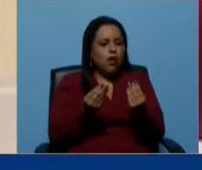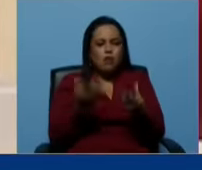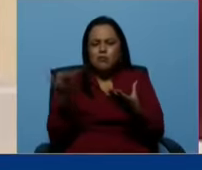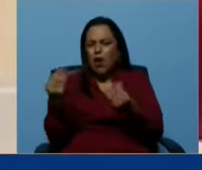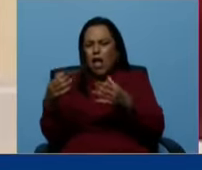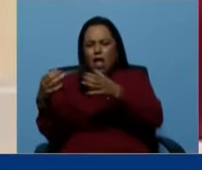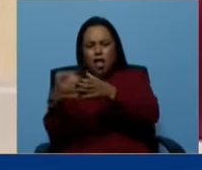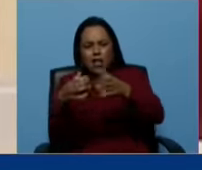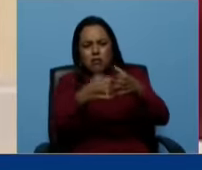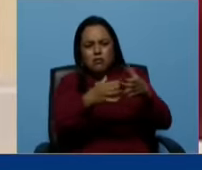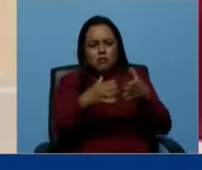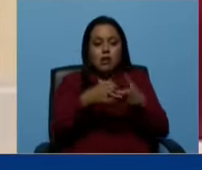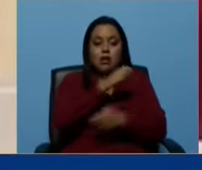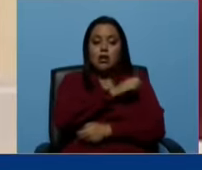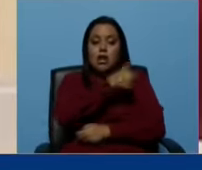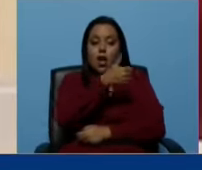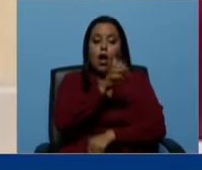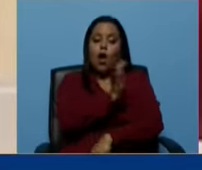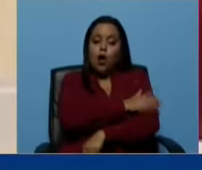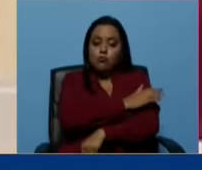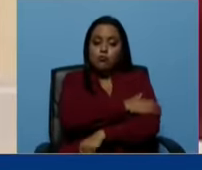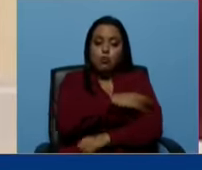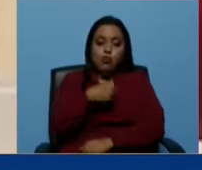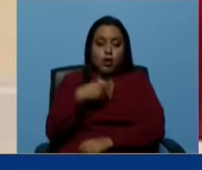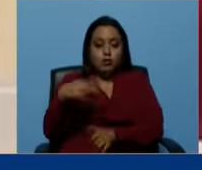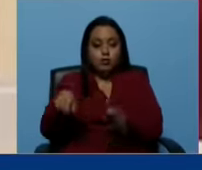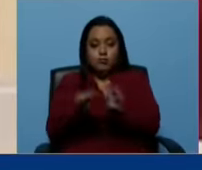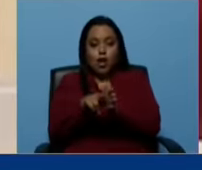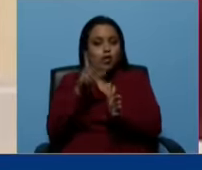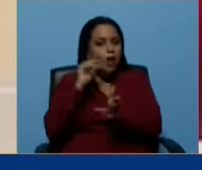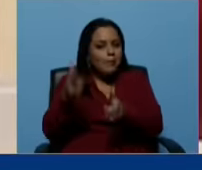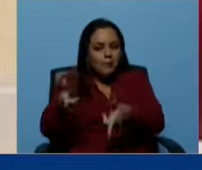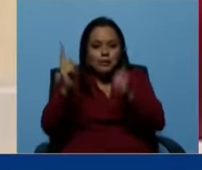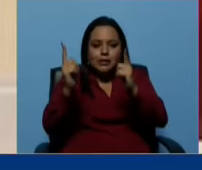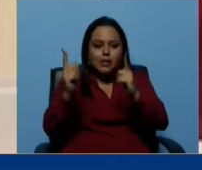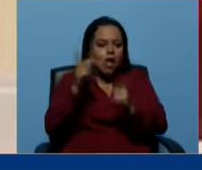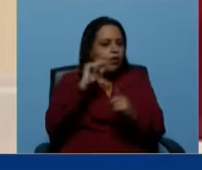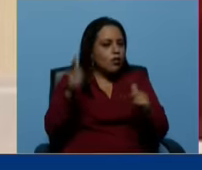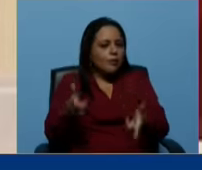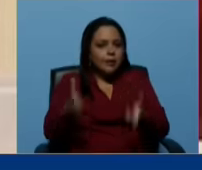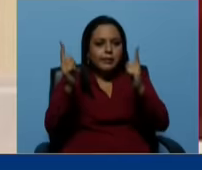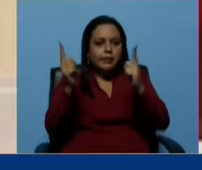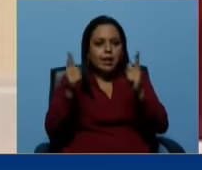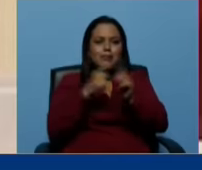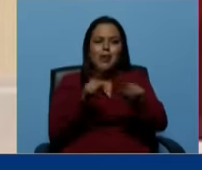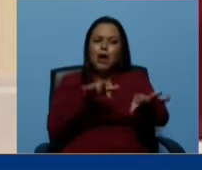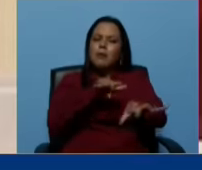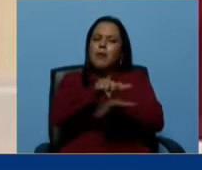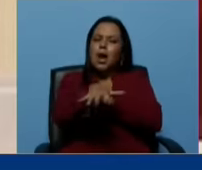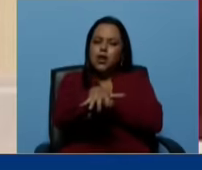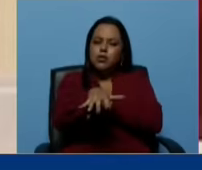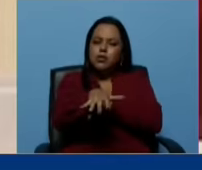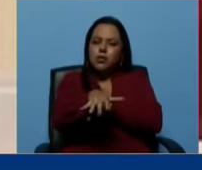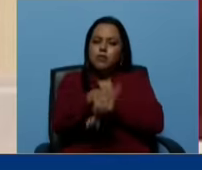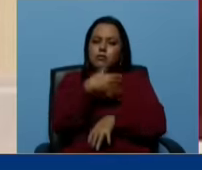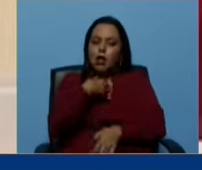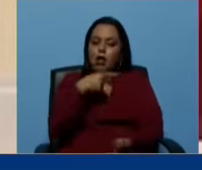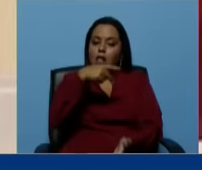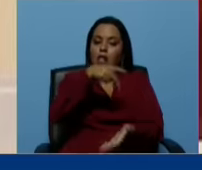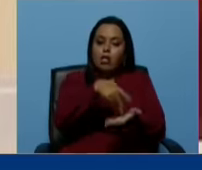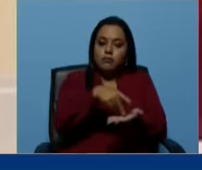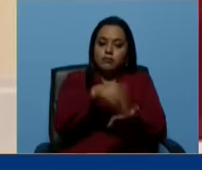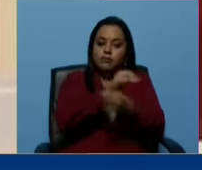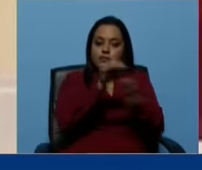con distintos dirigentes opositores. No se dejen, no se dejen. Pero la mayoría de los que hablé, de manera